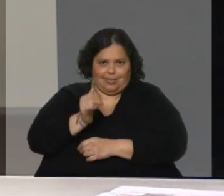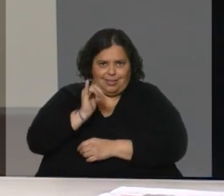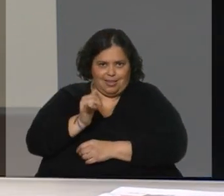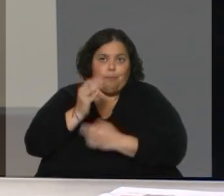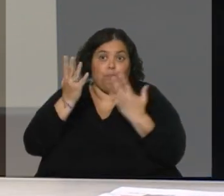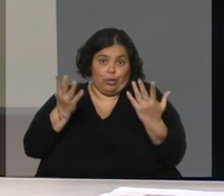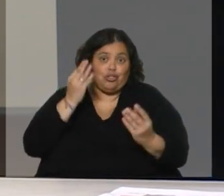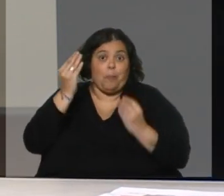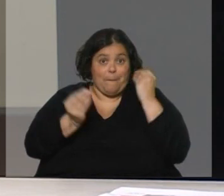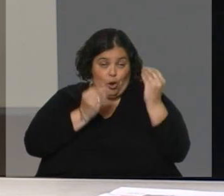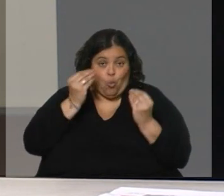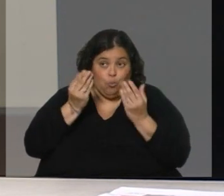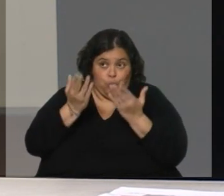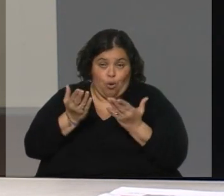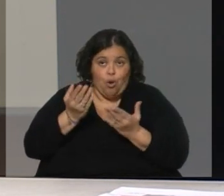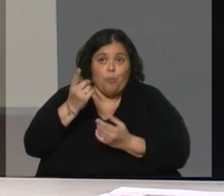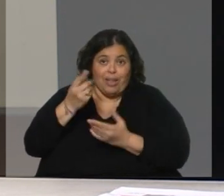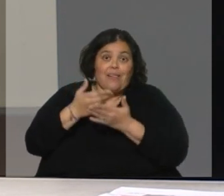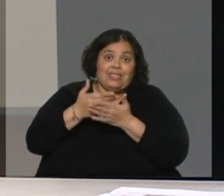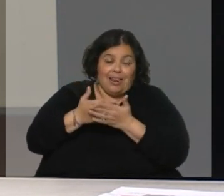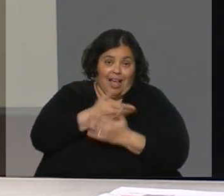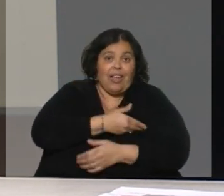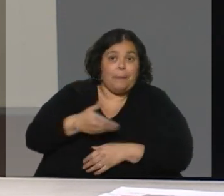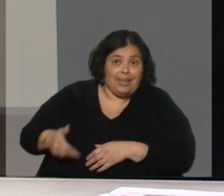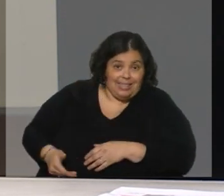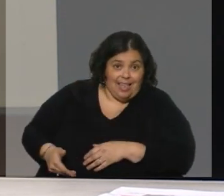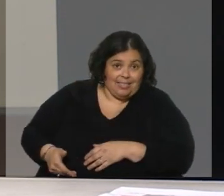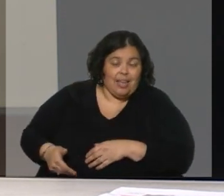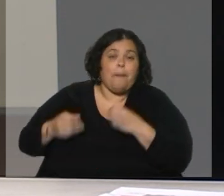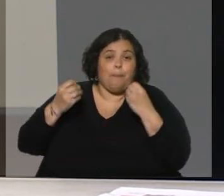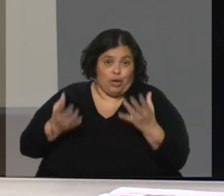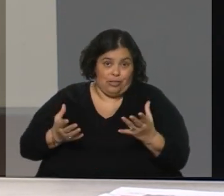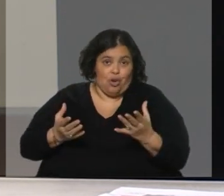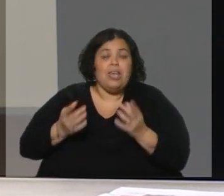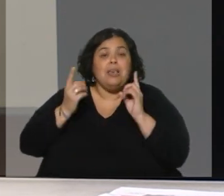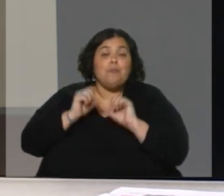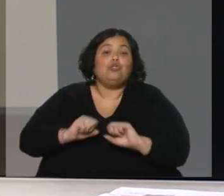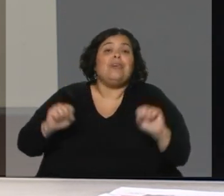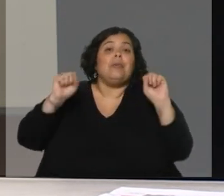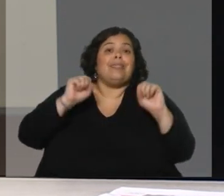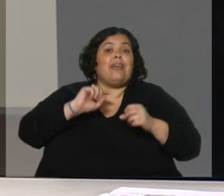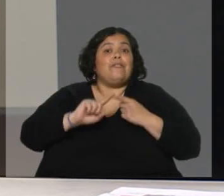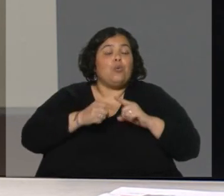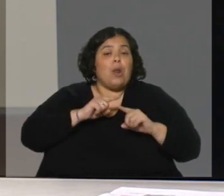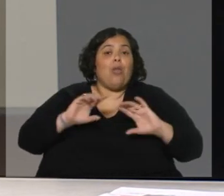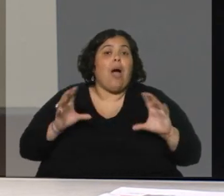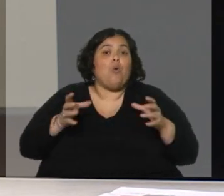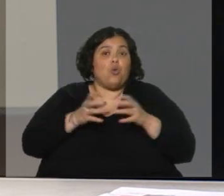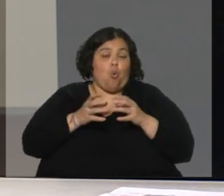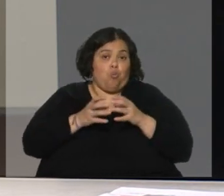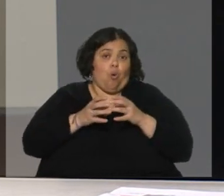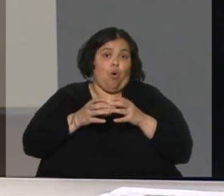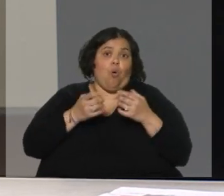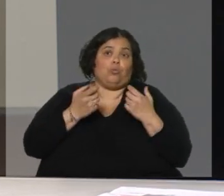me preocupó tanto la situación porque estaba cerca del presidente y porque estaba posiblemente vinculado a un grupo a una asociación para